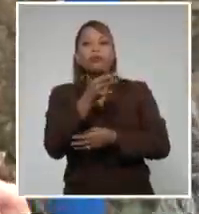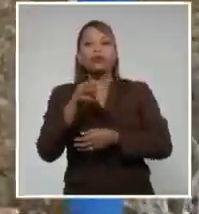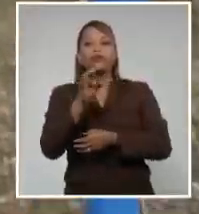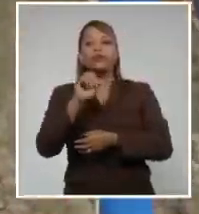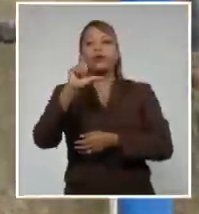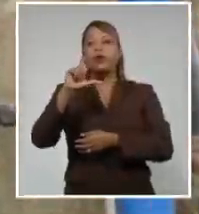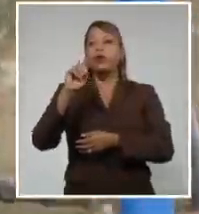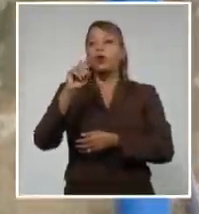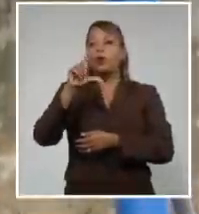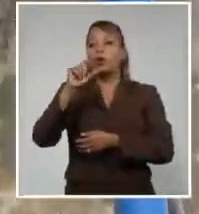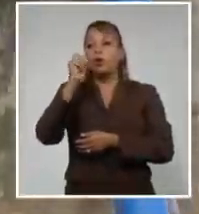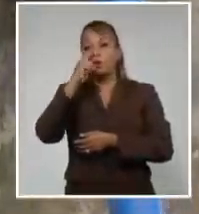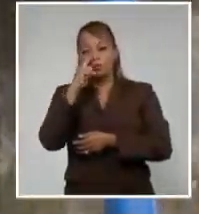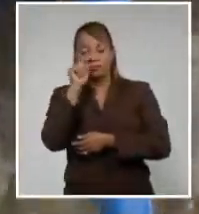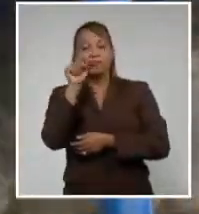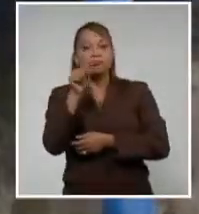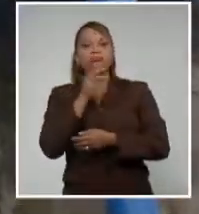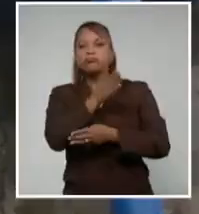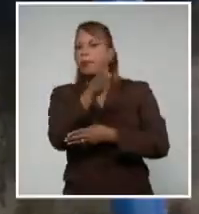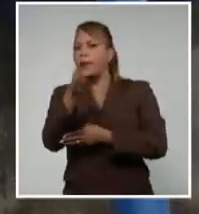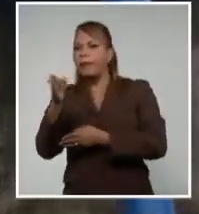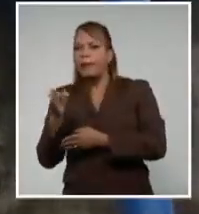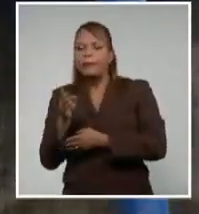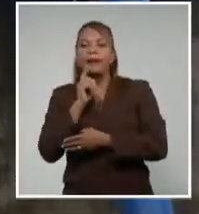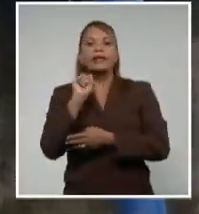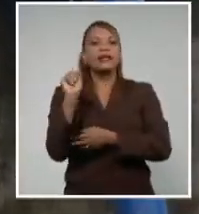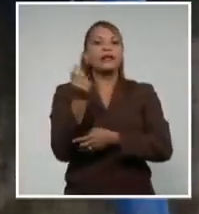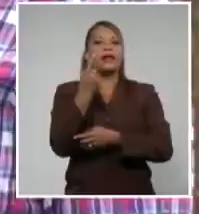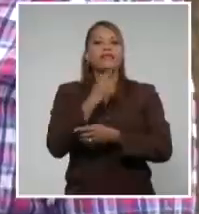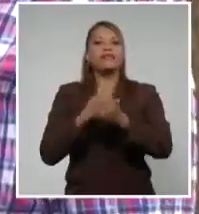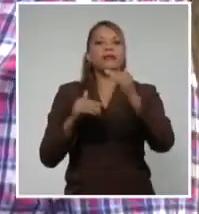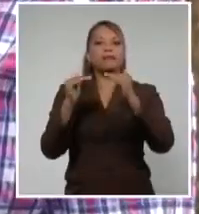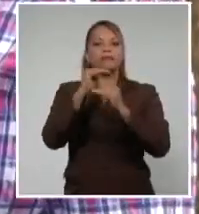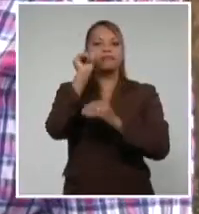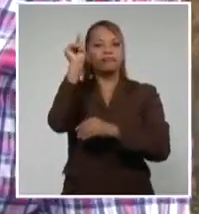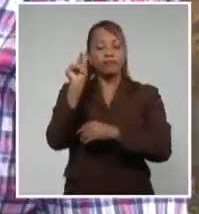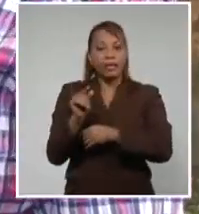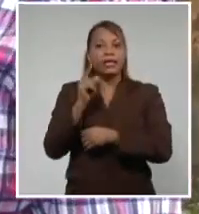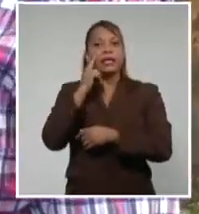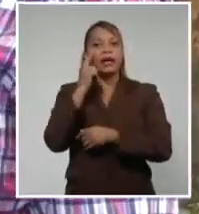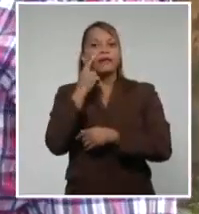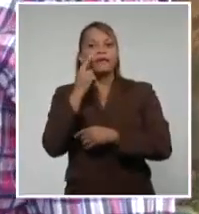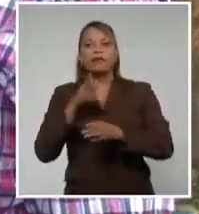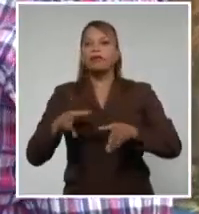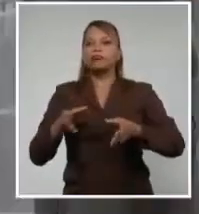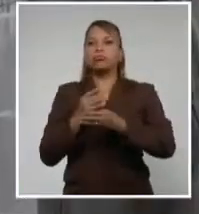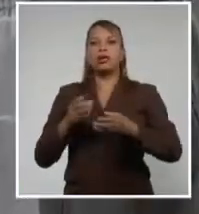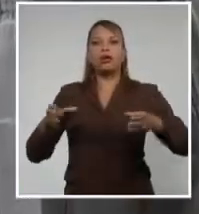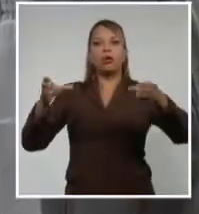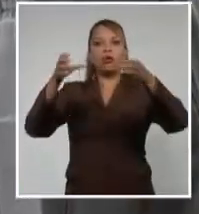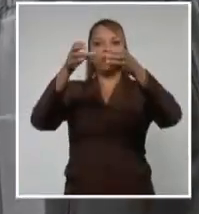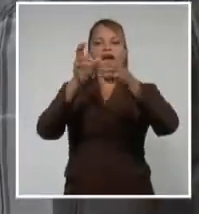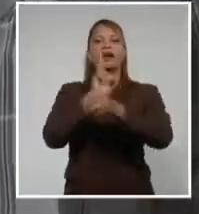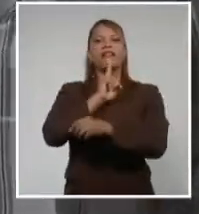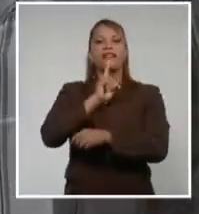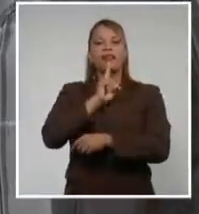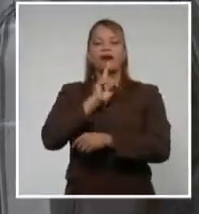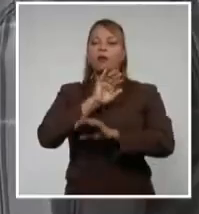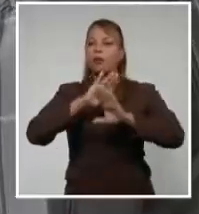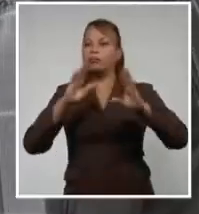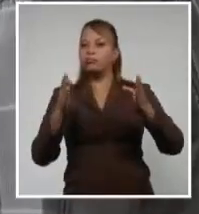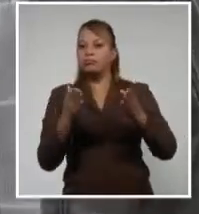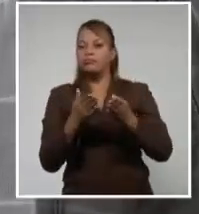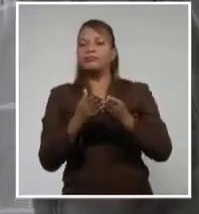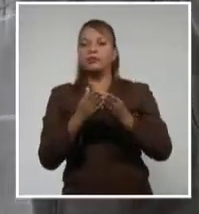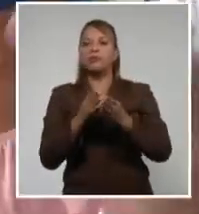concluyó el recorrido. En el lugar, la viceprimera ministra constató la rehabilitación de los tanques de abasto de agua. Desde Matanzas, el